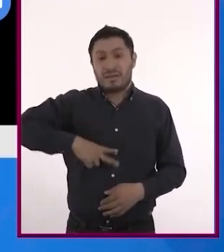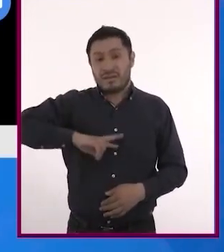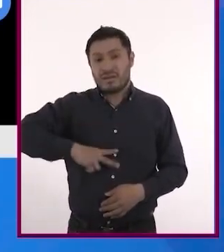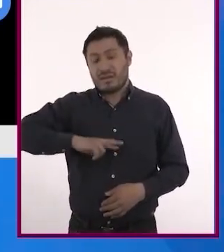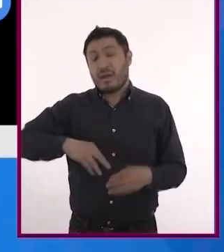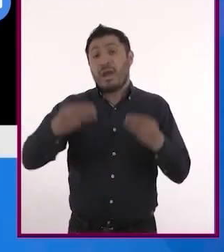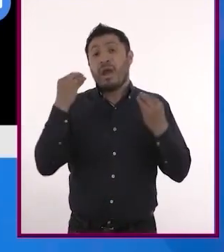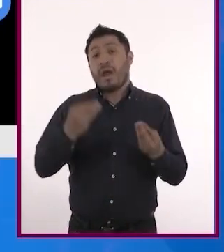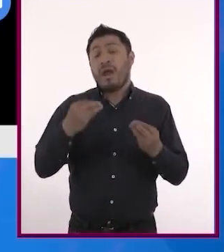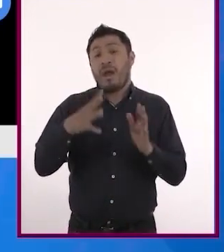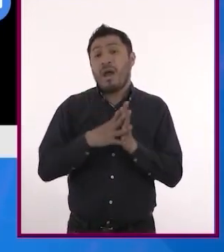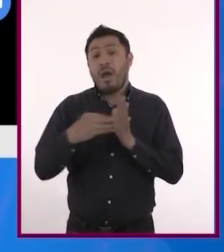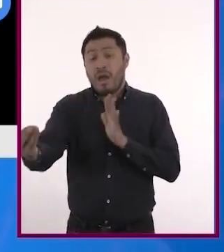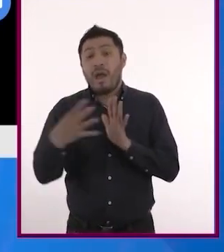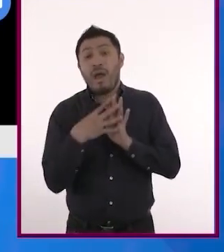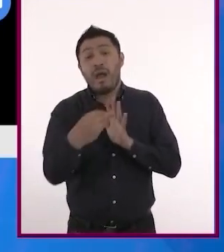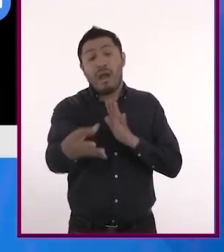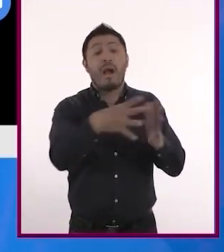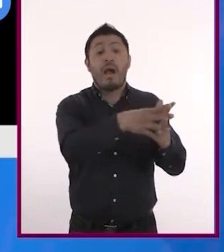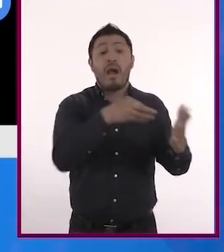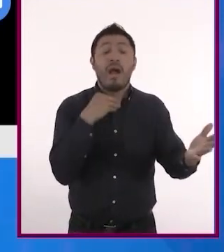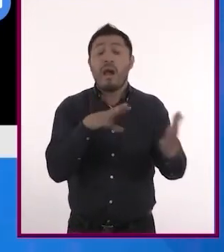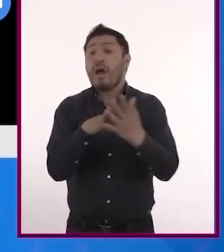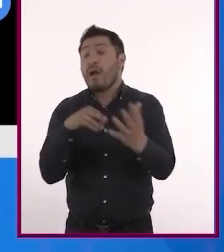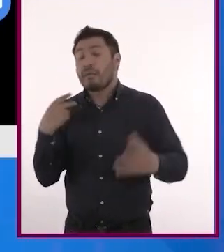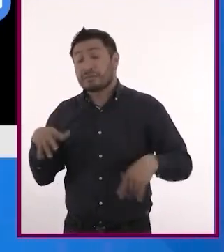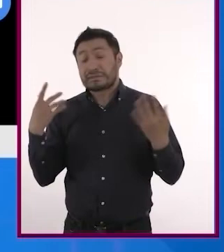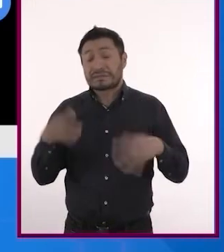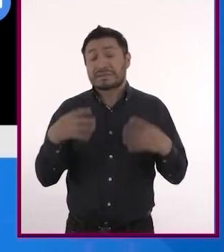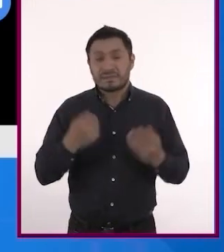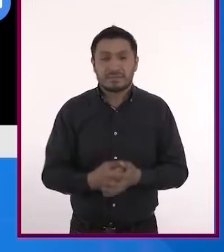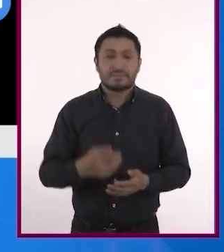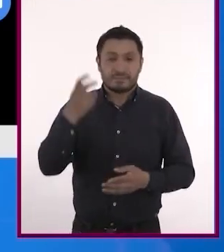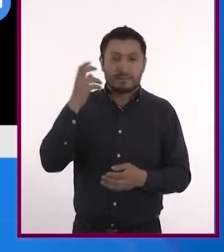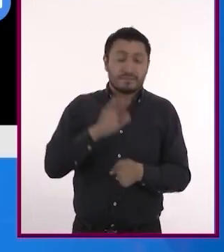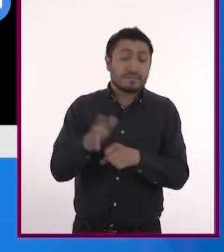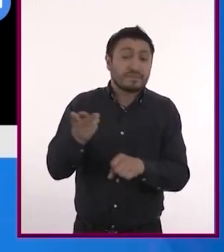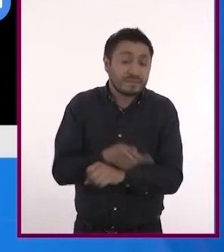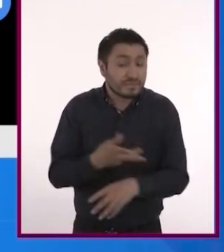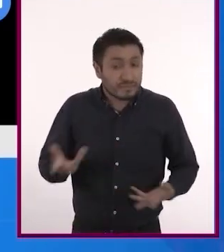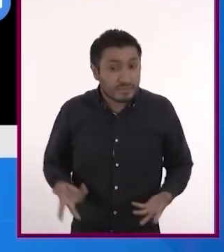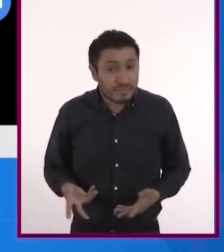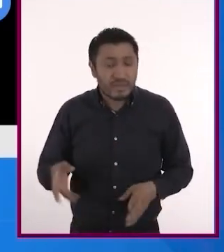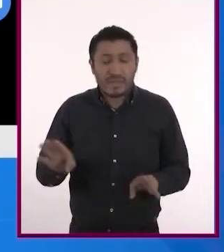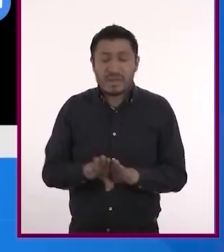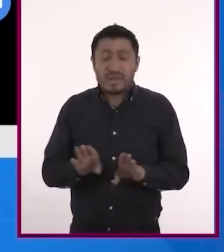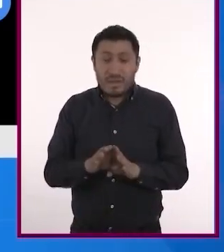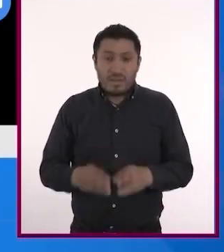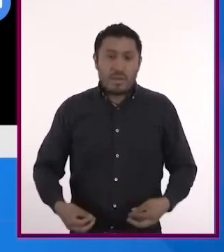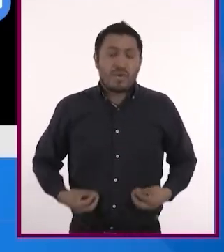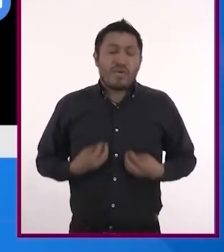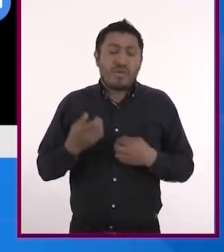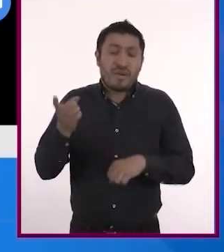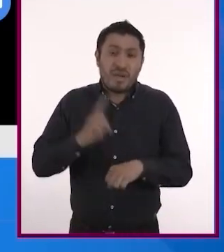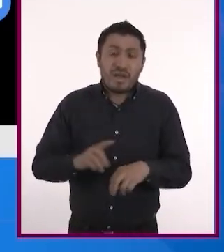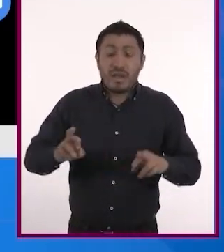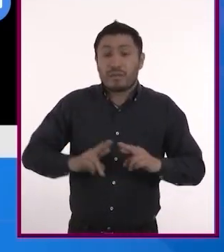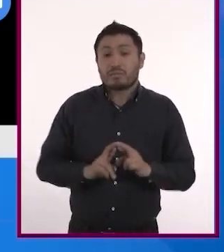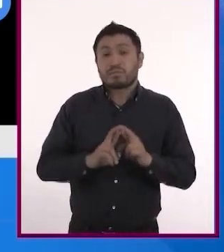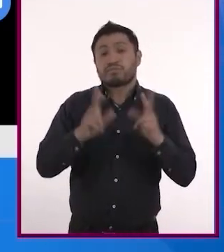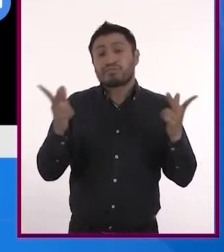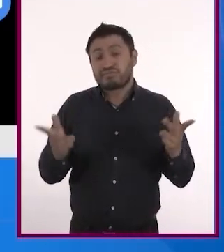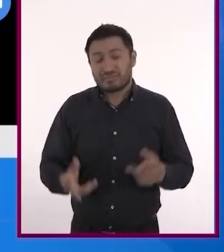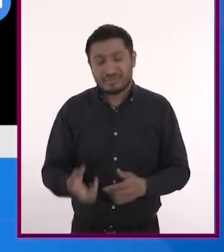sumamente contagioso, etcétera, etcétera, lo que ha hecho es que ha roto nuestra rutina y eso ha